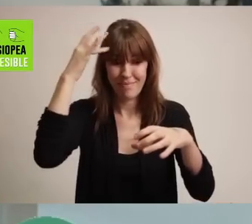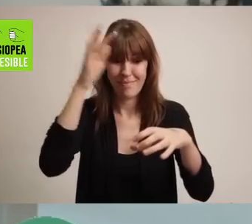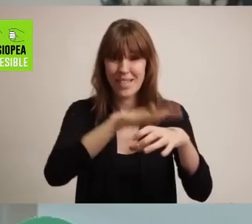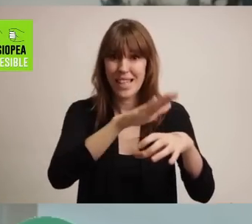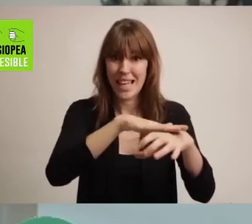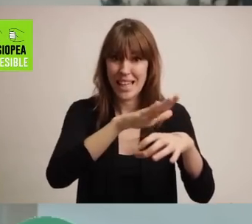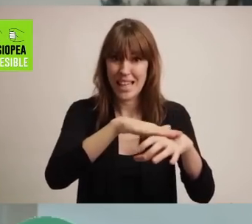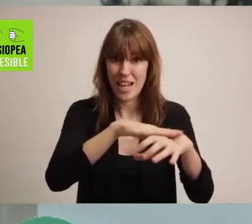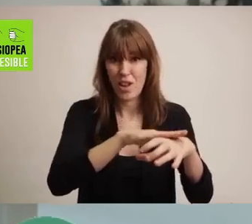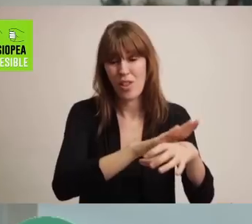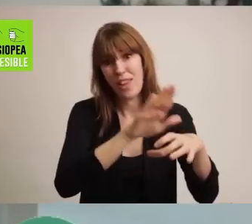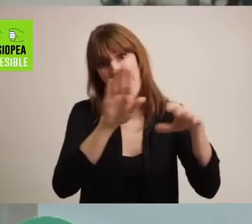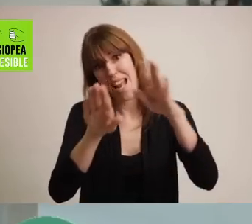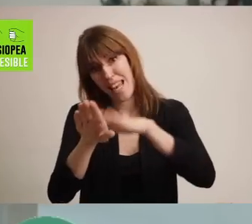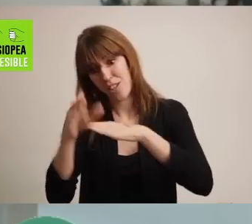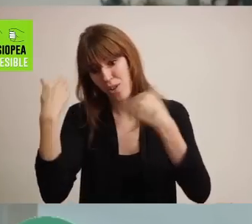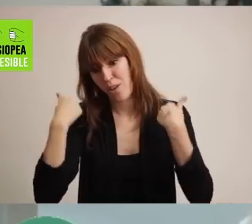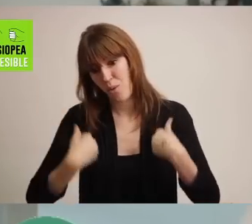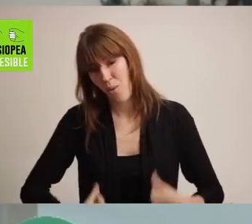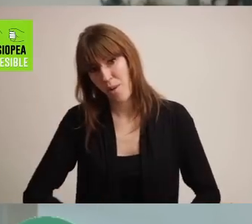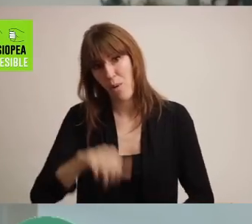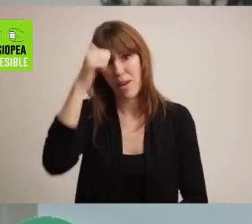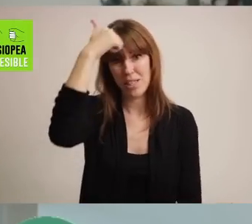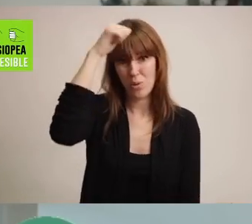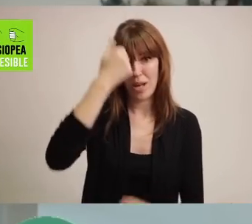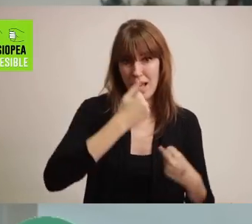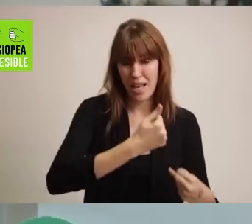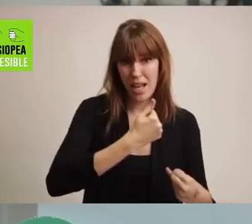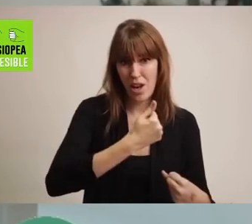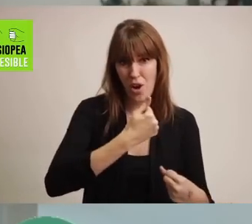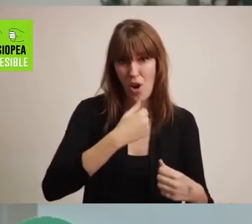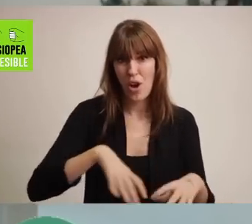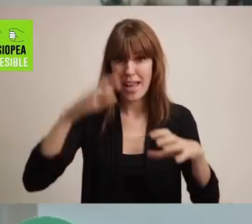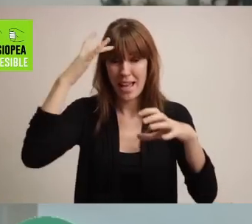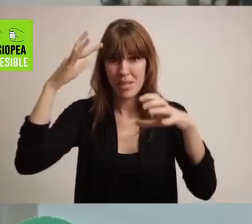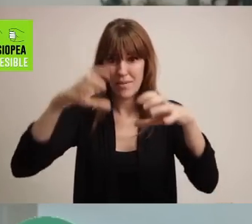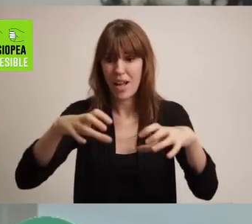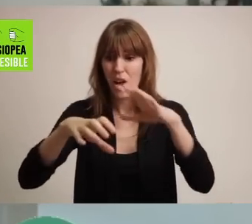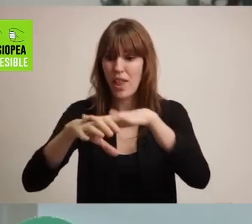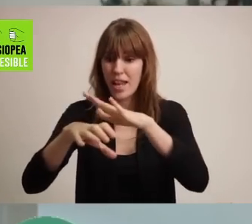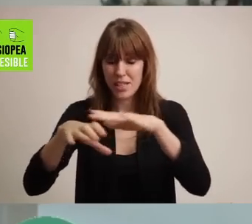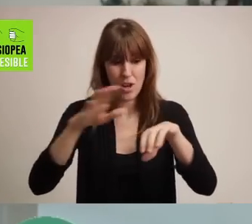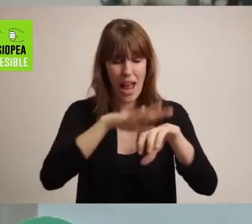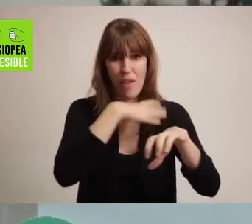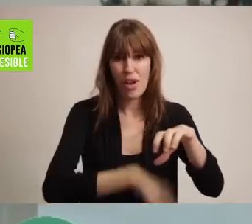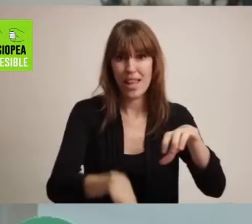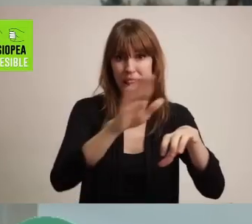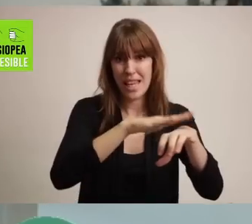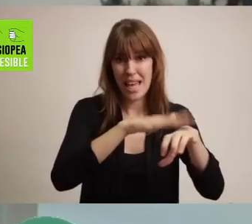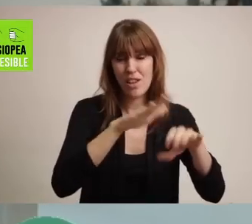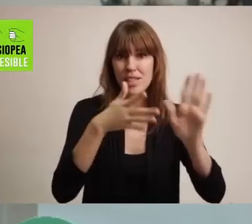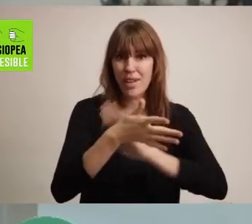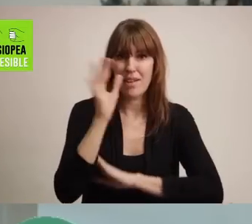derecho del cuerpo, y energía femenina, hemisferio derecho, que es lado izquierdo del cuerpo. Lo